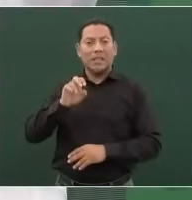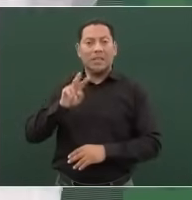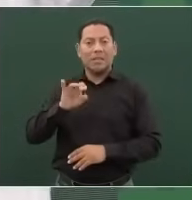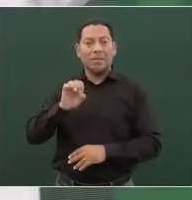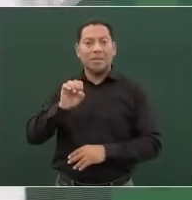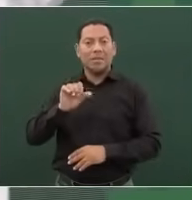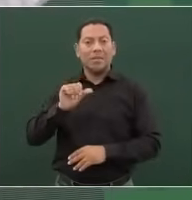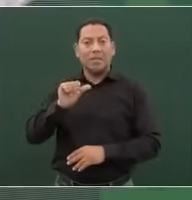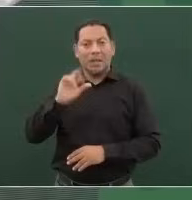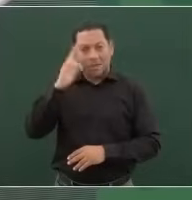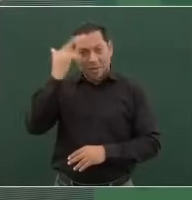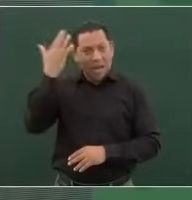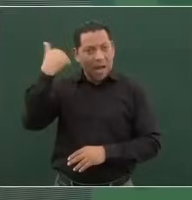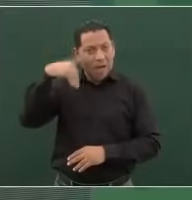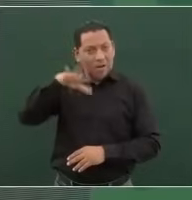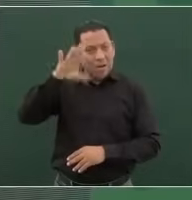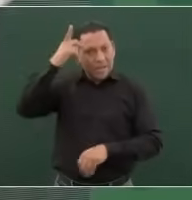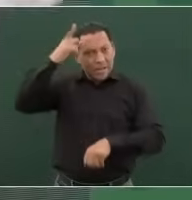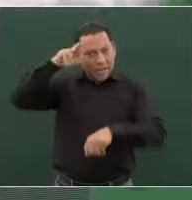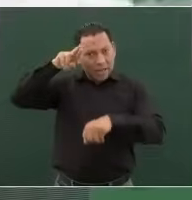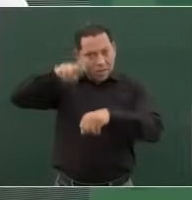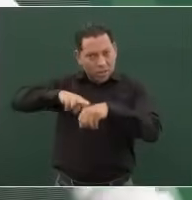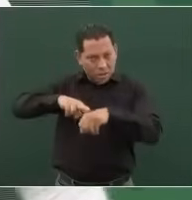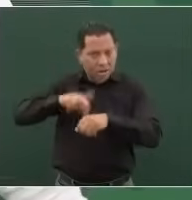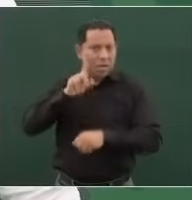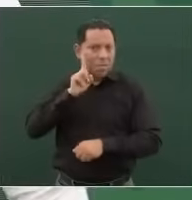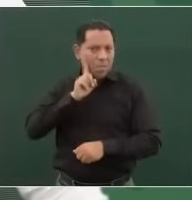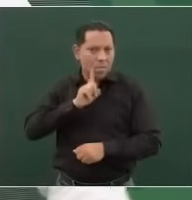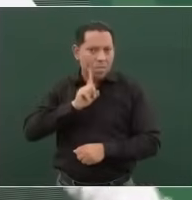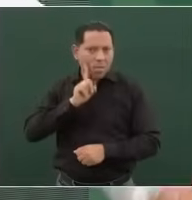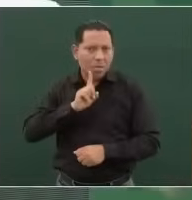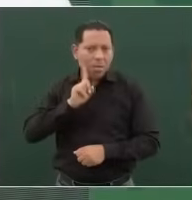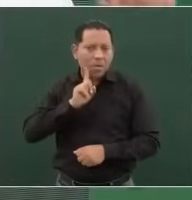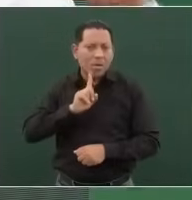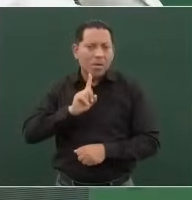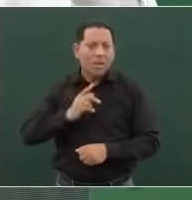de quien fue la directora,